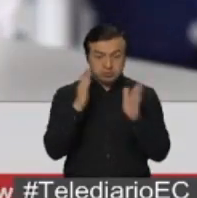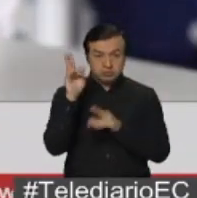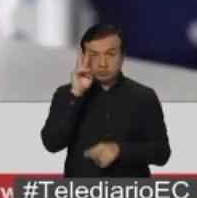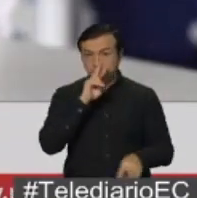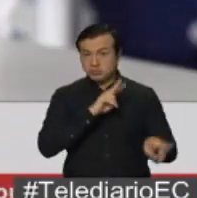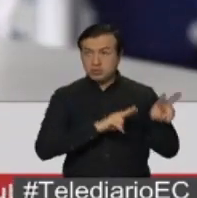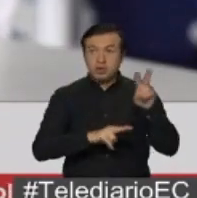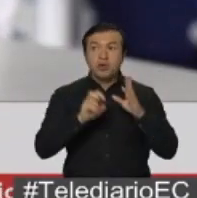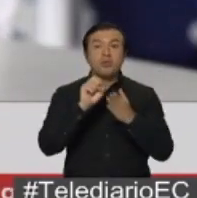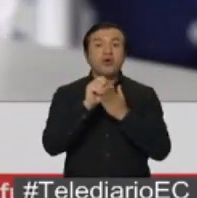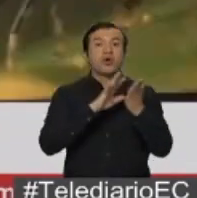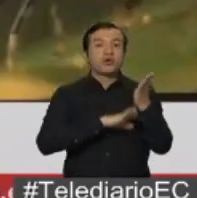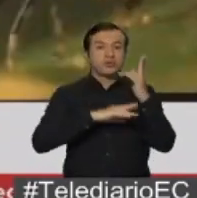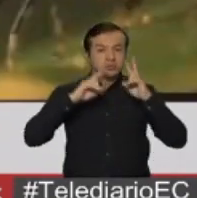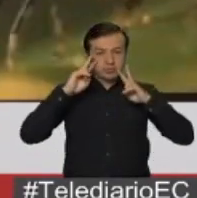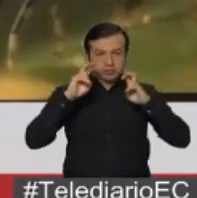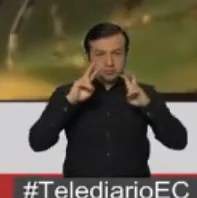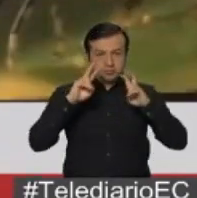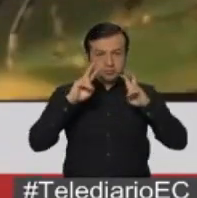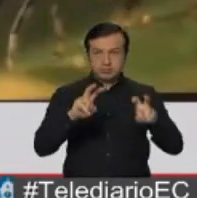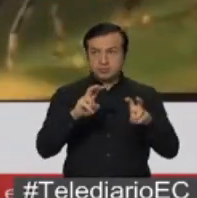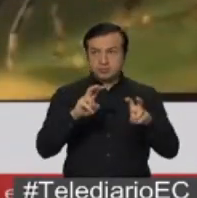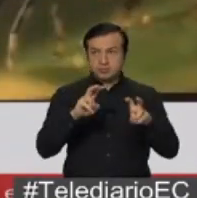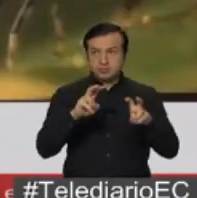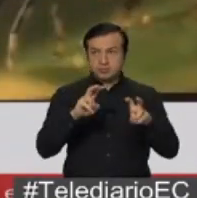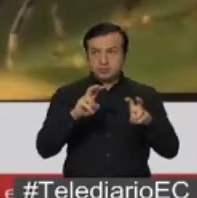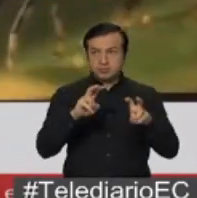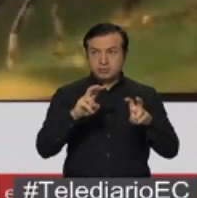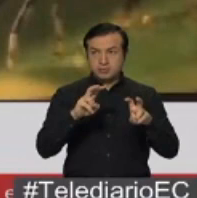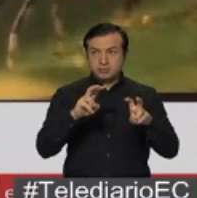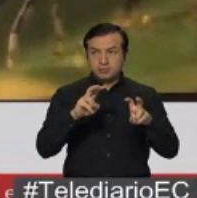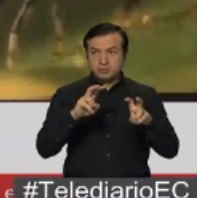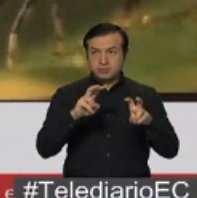aprobar proyectos de investigación en tiempos normales